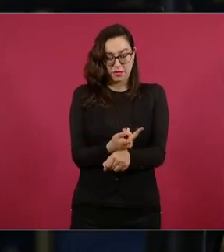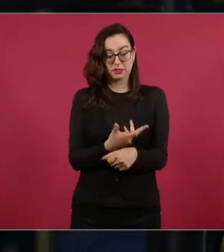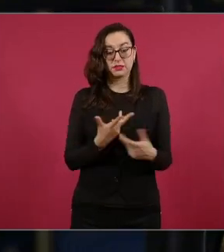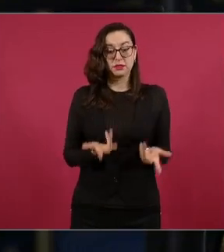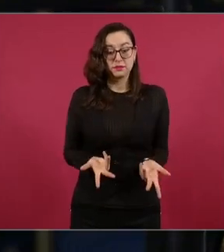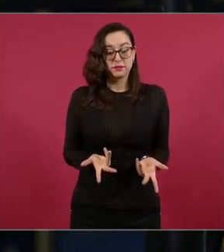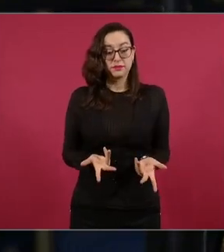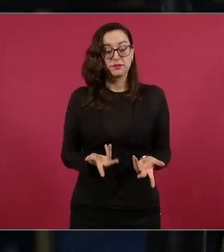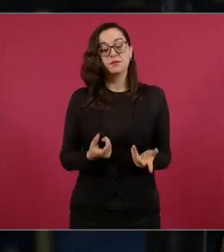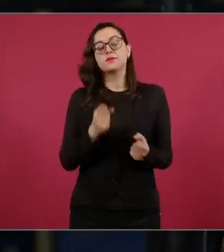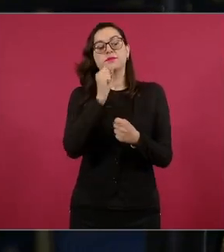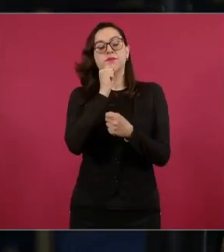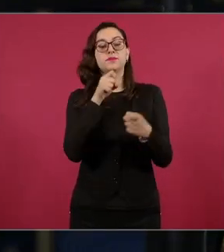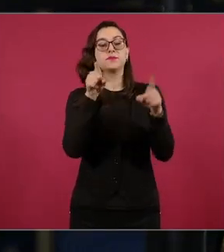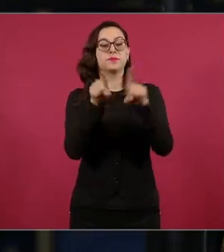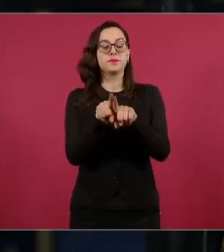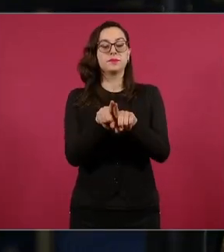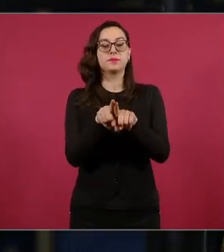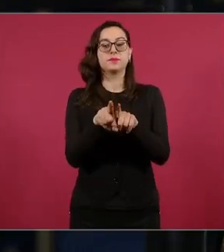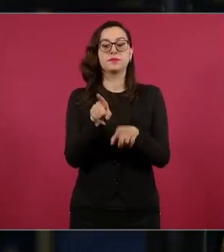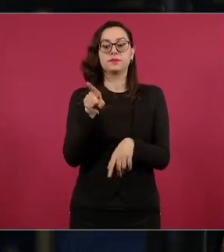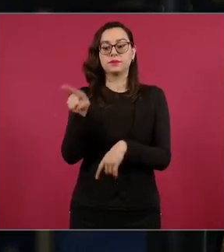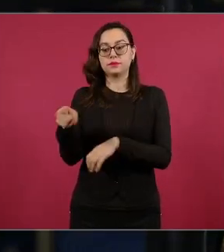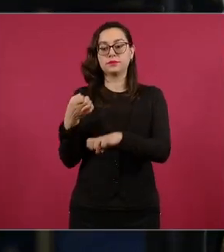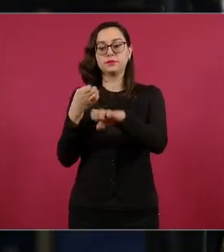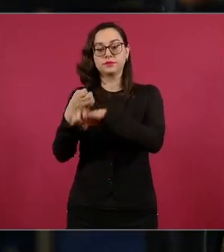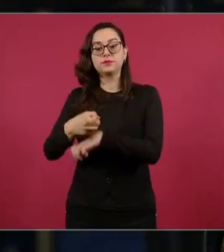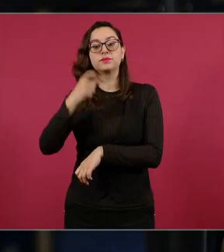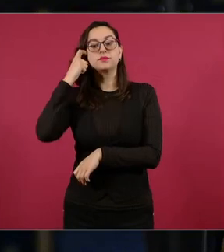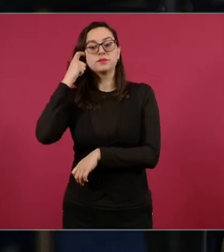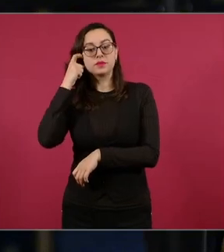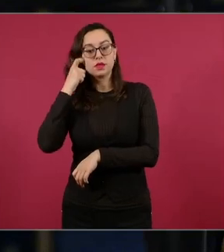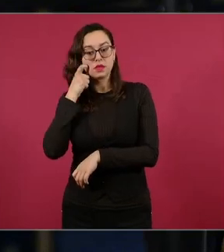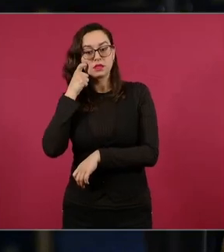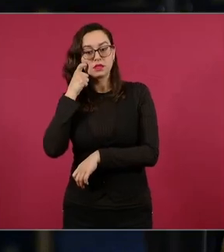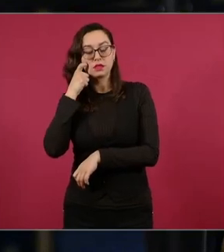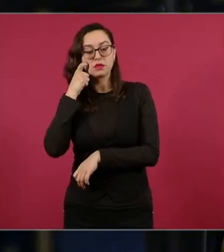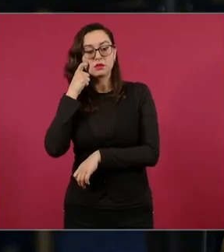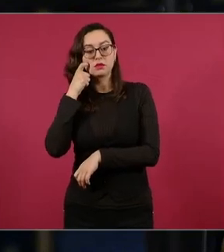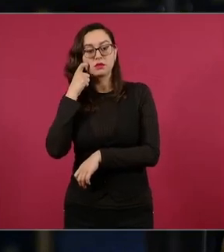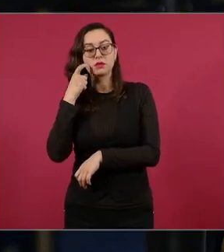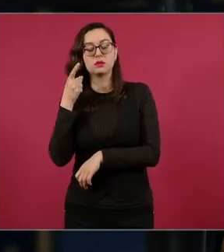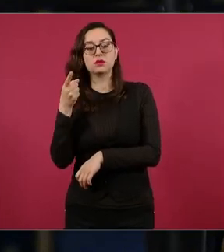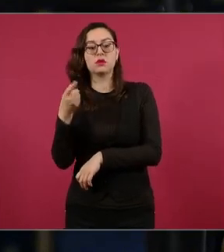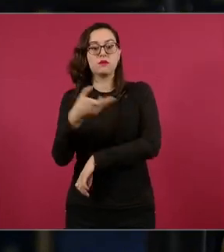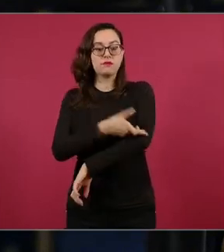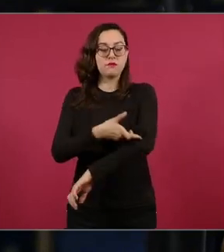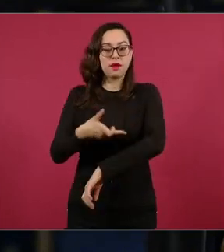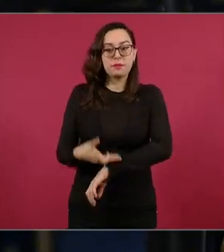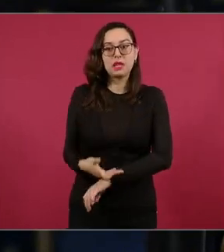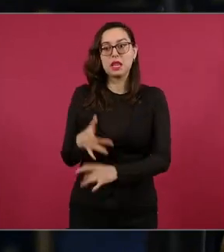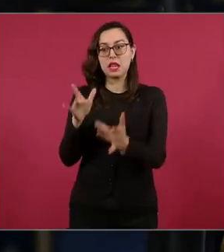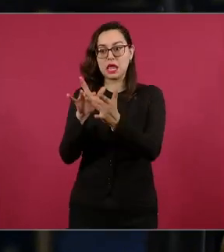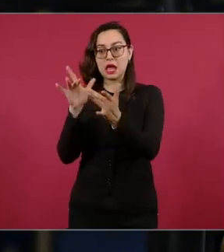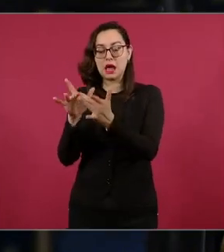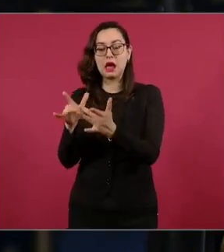diálogo también entre las autoridades estatales con los familiares o los estudiantes normalistas por